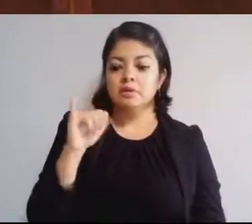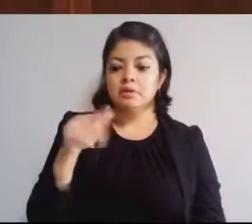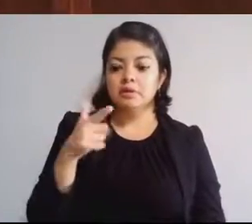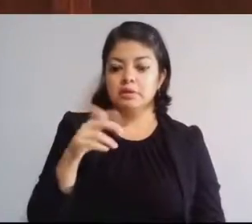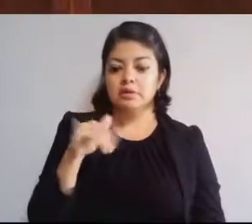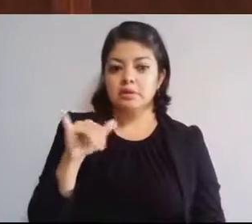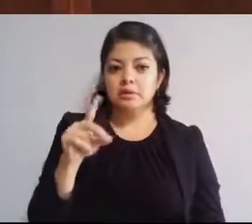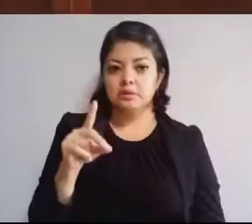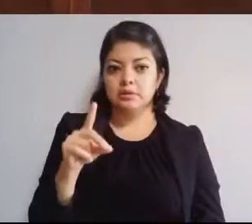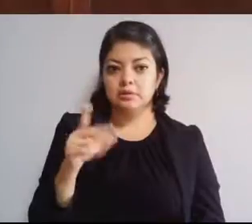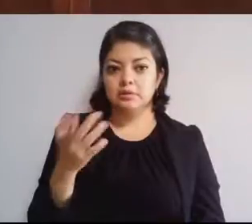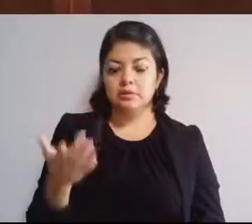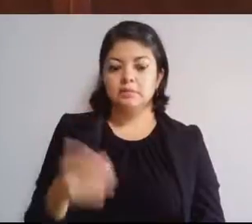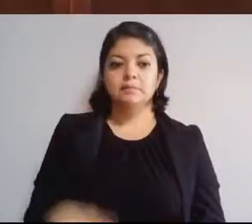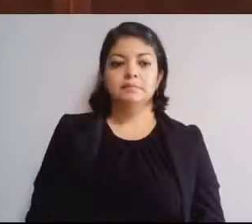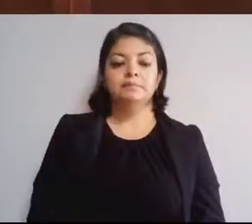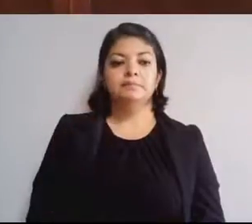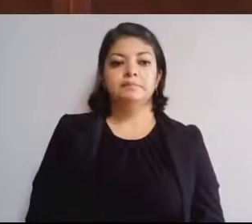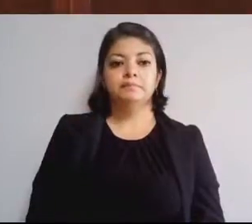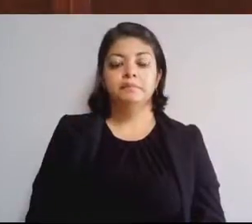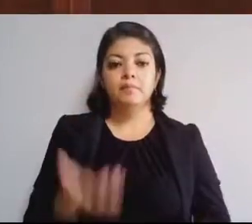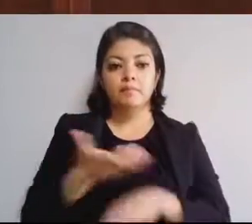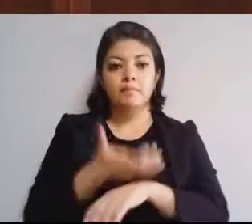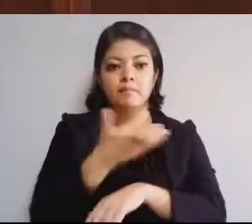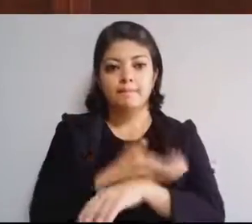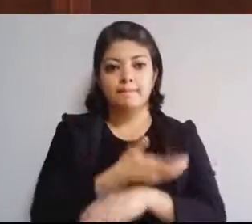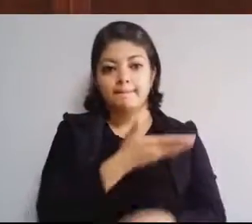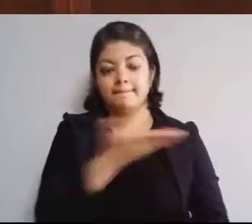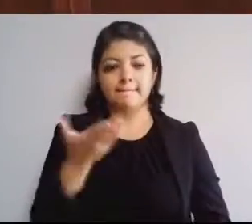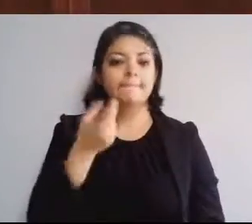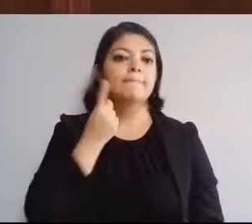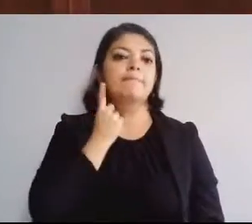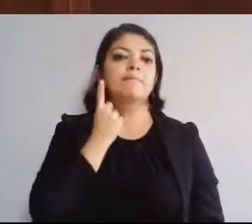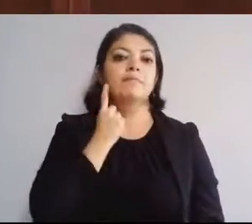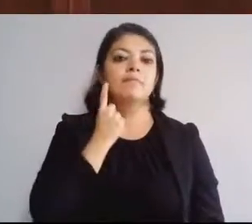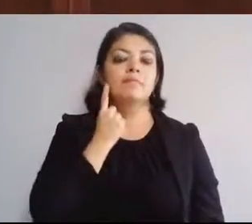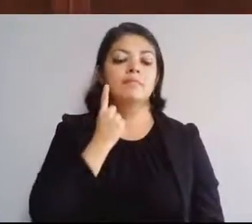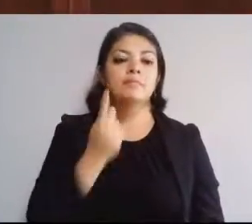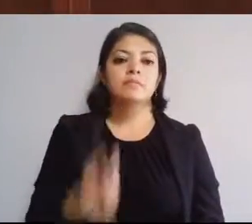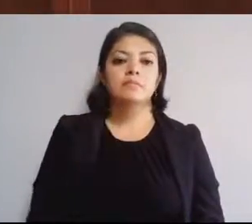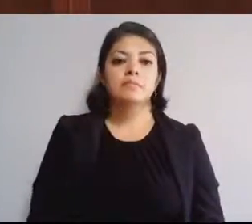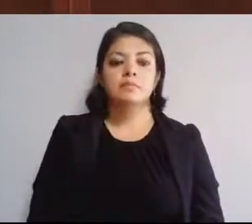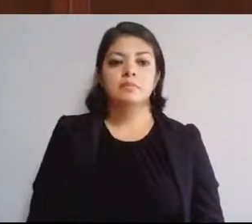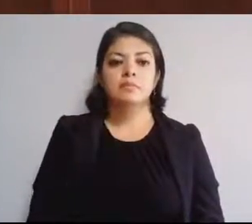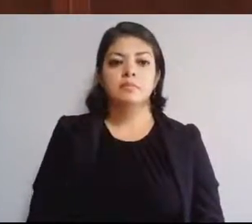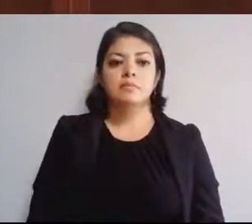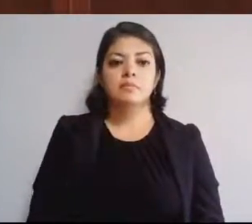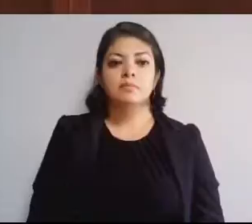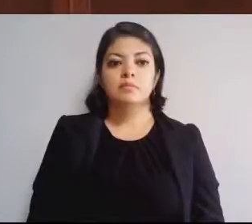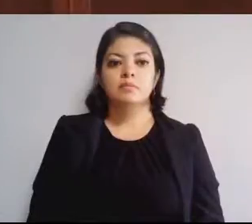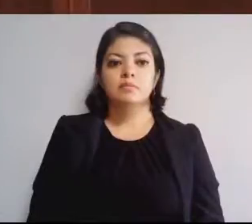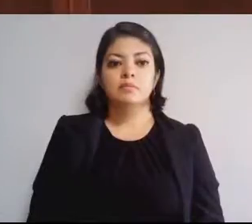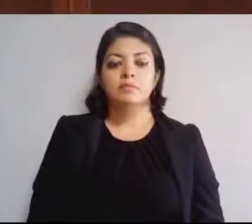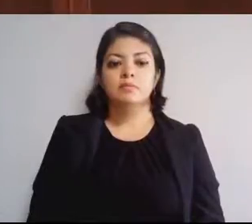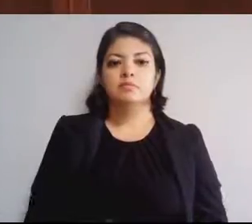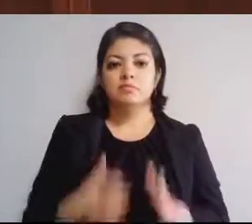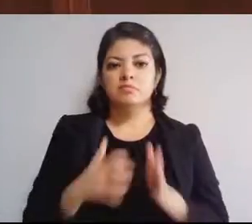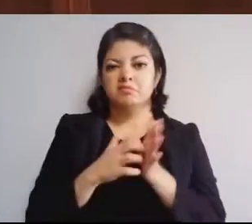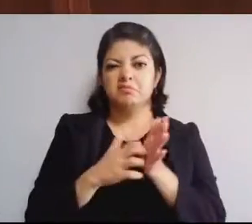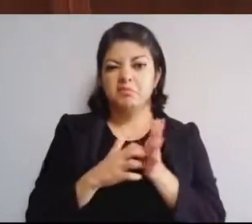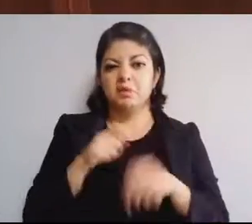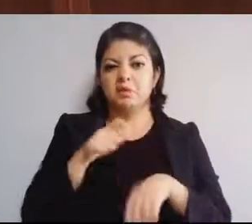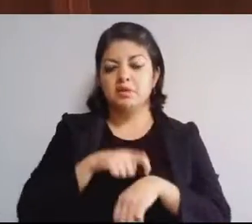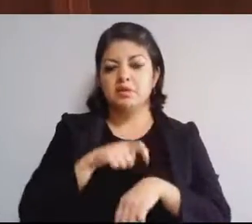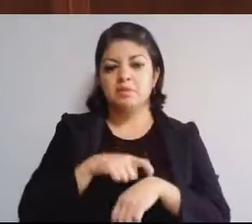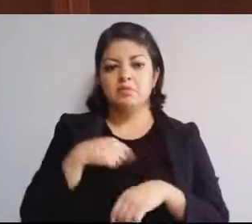Chemelesi Castro, compañeras, compañeros diputados, para obviar tiempo me remitiré